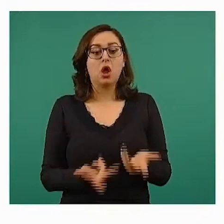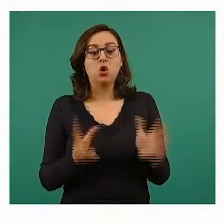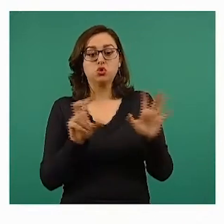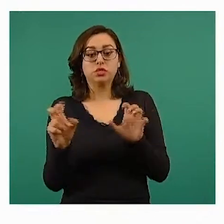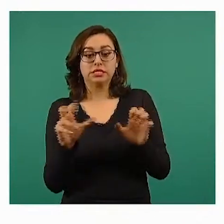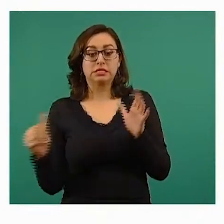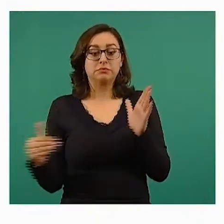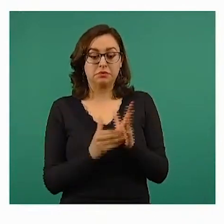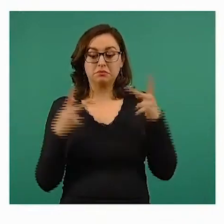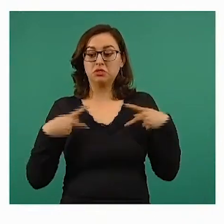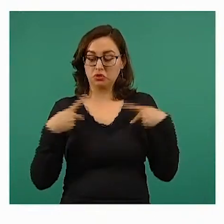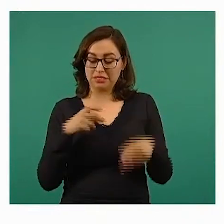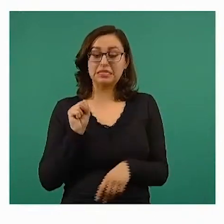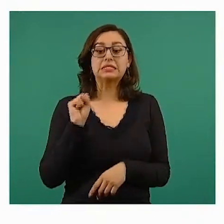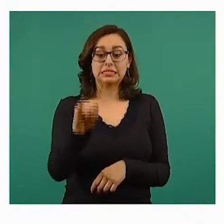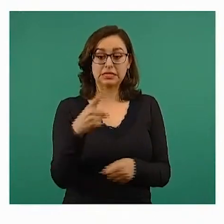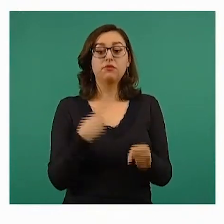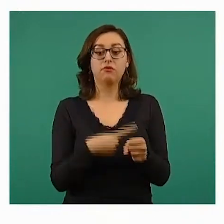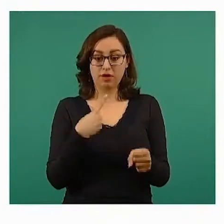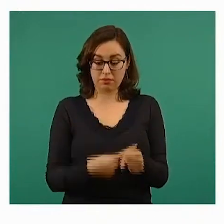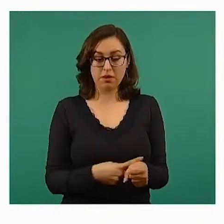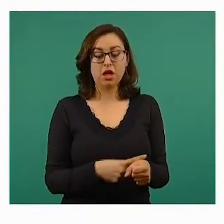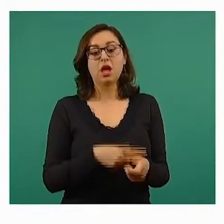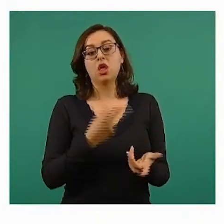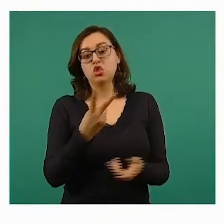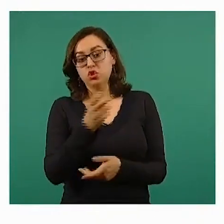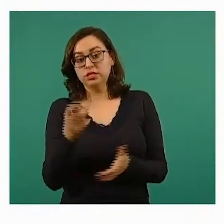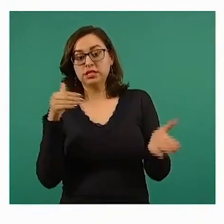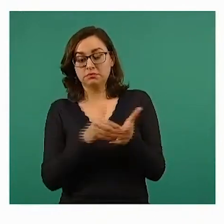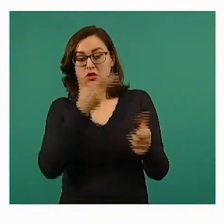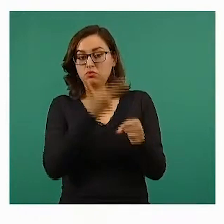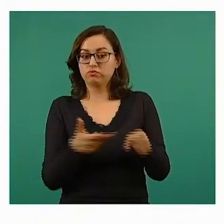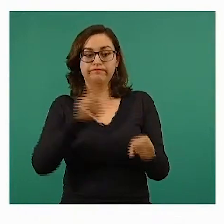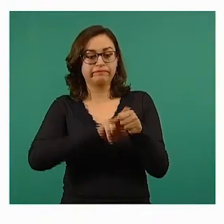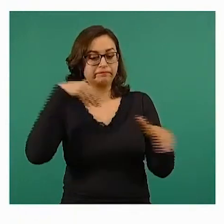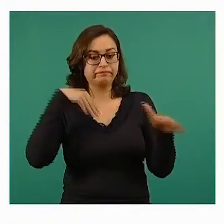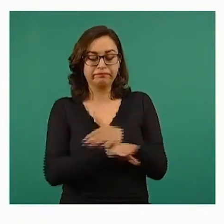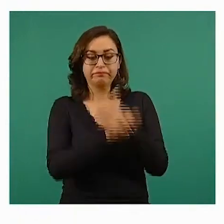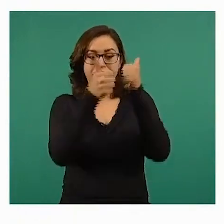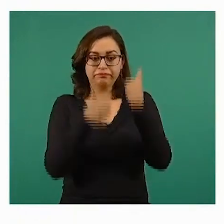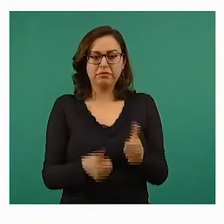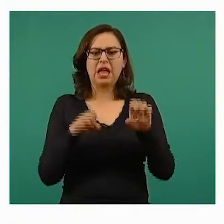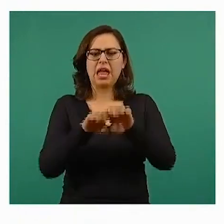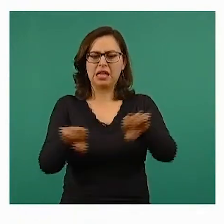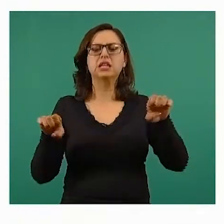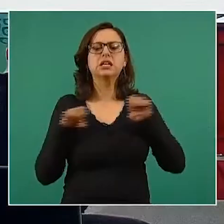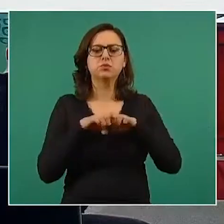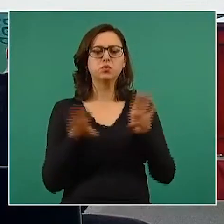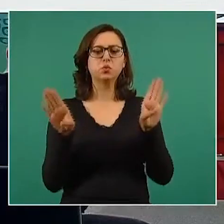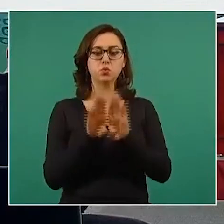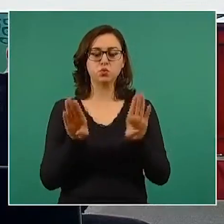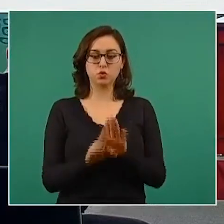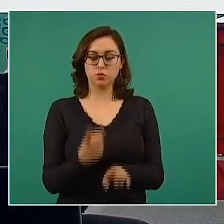800,000 personas que fueron confirmadas y de las más de 200,000 personas que requirieron hospitalización. Los equipos COVID están conformados